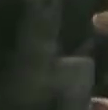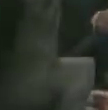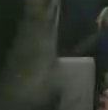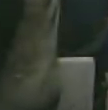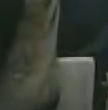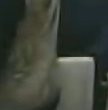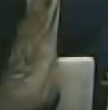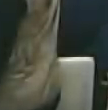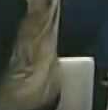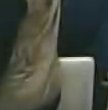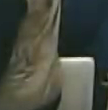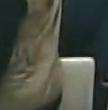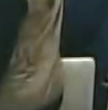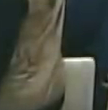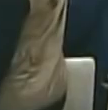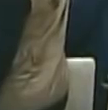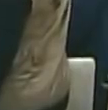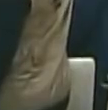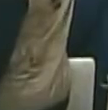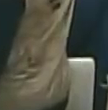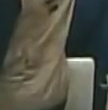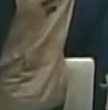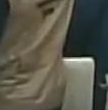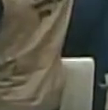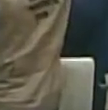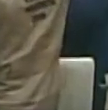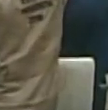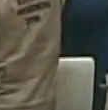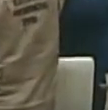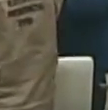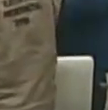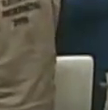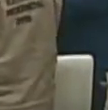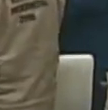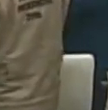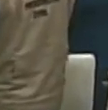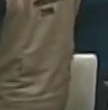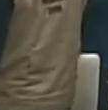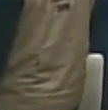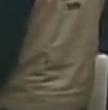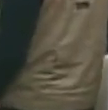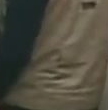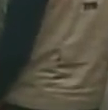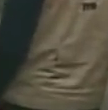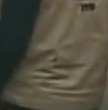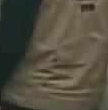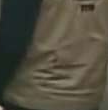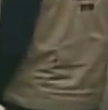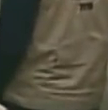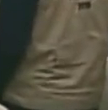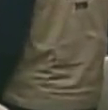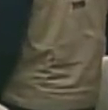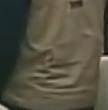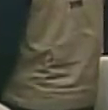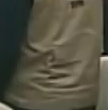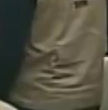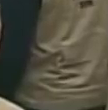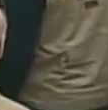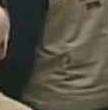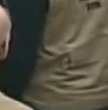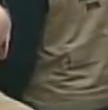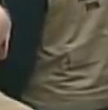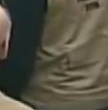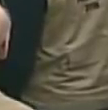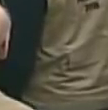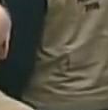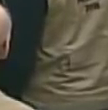ya, menos de 48 horas para la jornada democrática y electoral. Igualmente ha ratificado que Venezuela cuenta